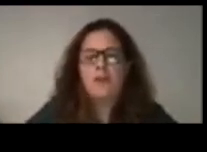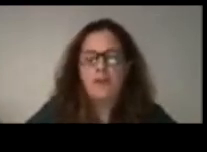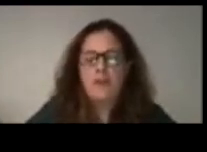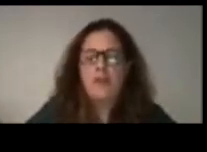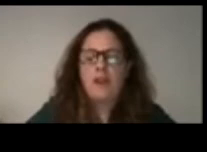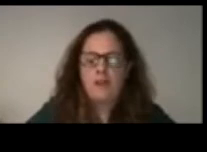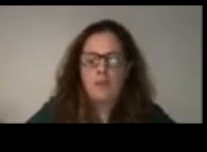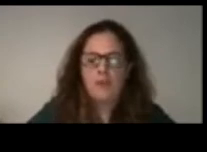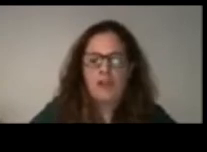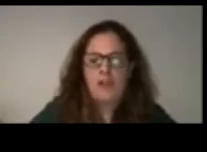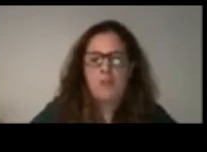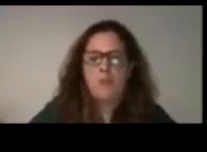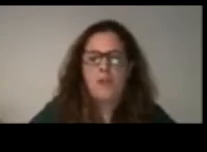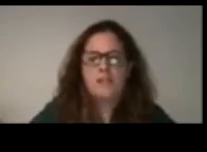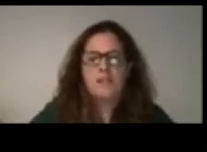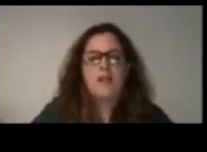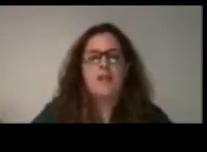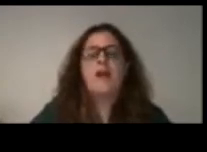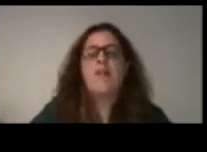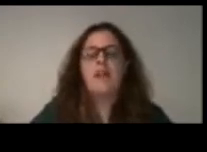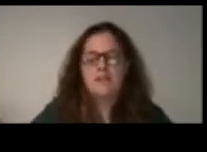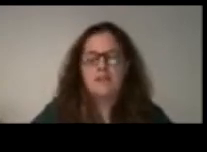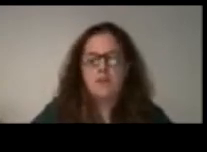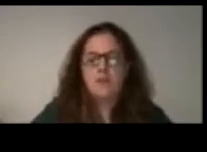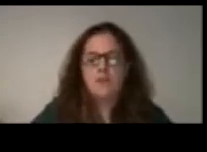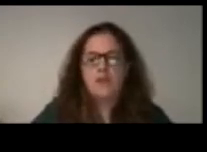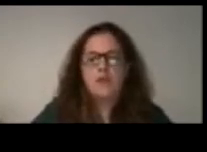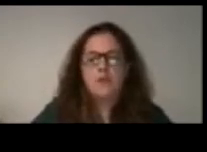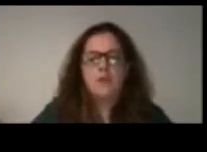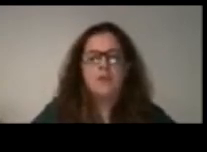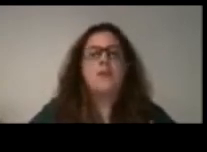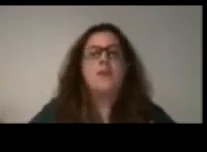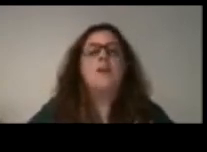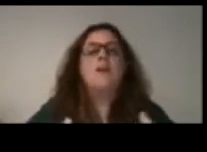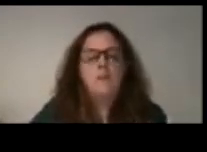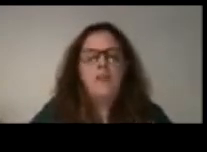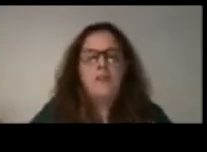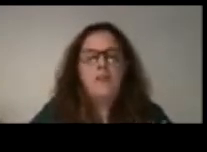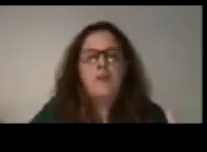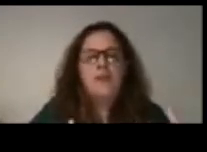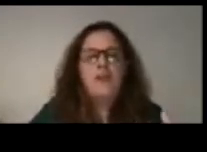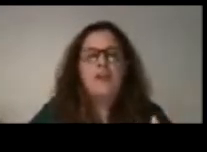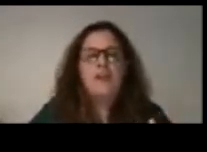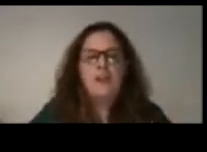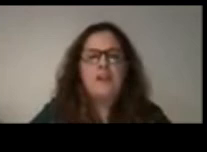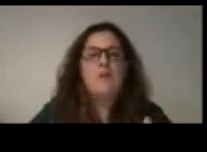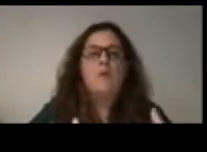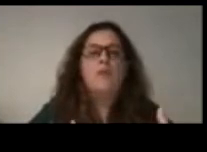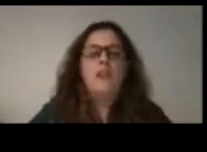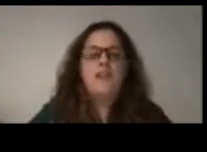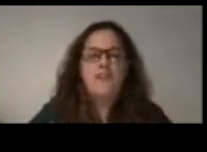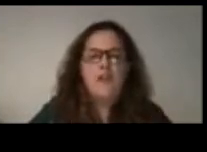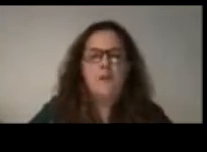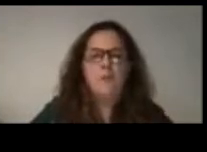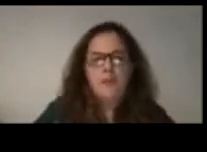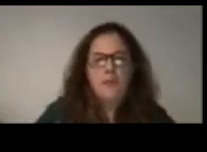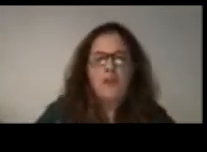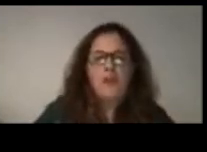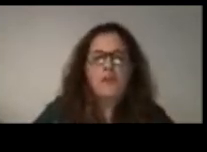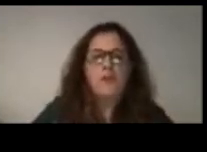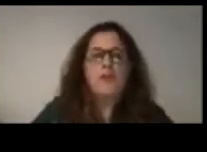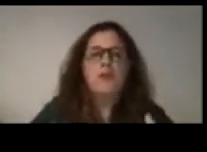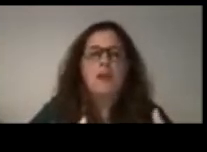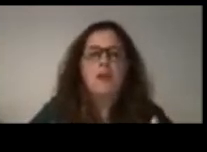unidades de transparencia de las autoridades públicas. Dada la situación del COVID, La recomendación es que utilicen los